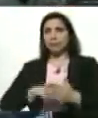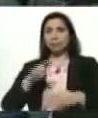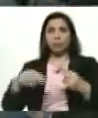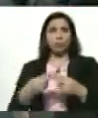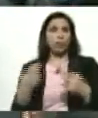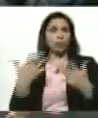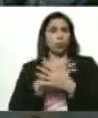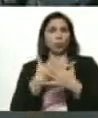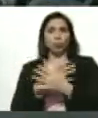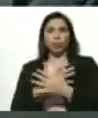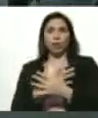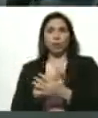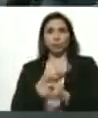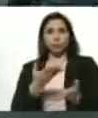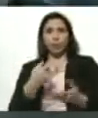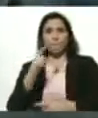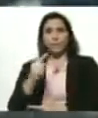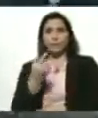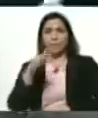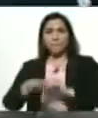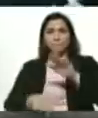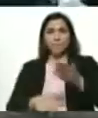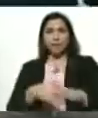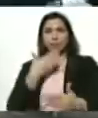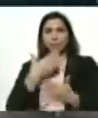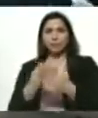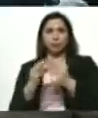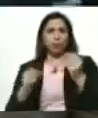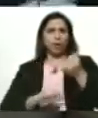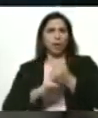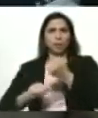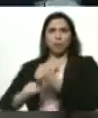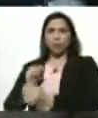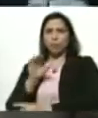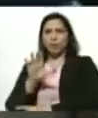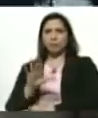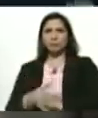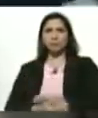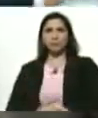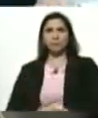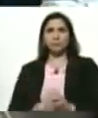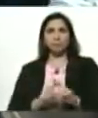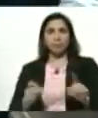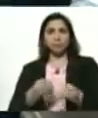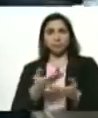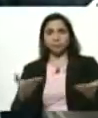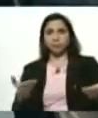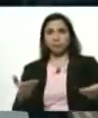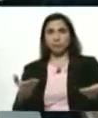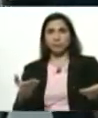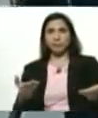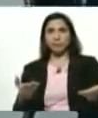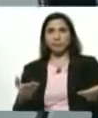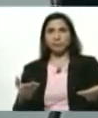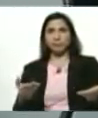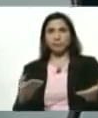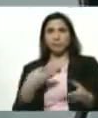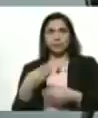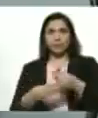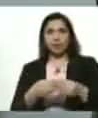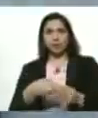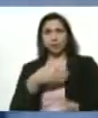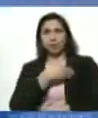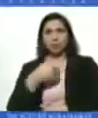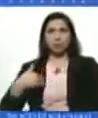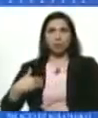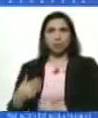y este es el primer paso pido todo el apoyo del país para que esto se implemente yo quisiera